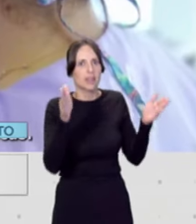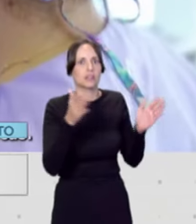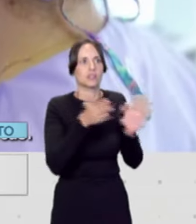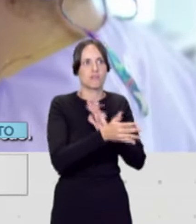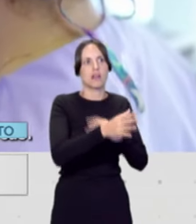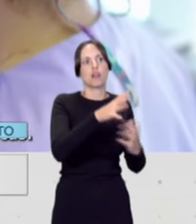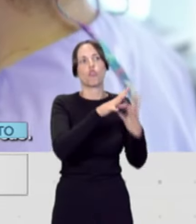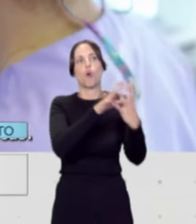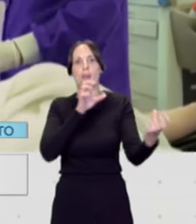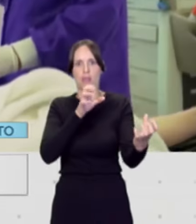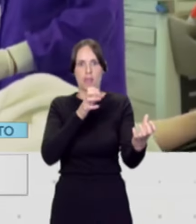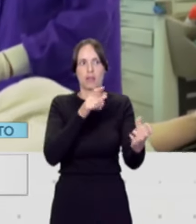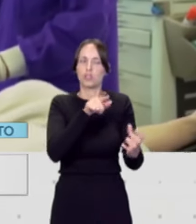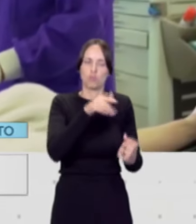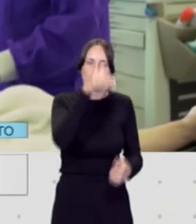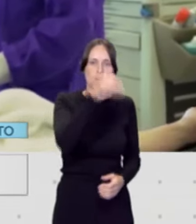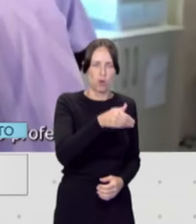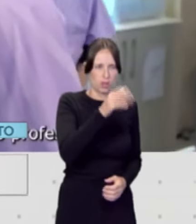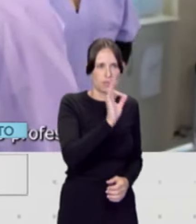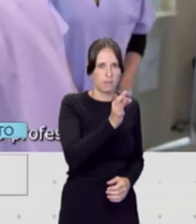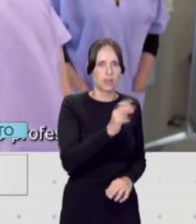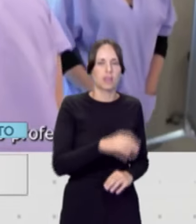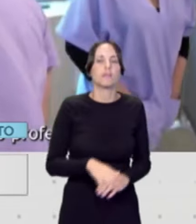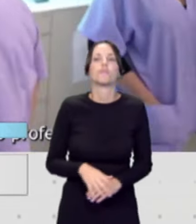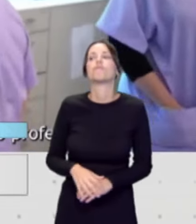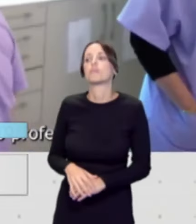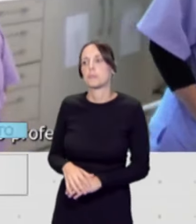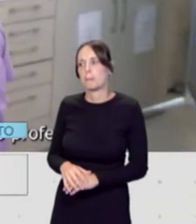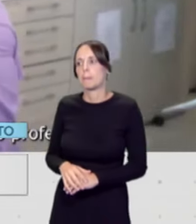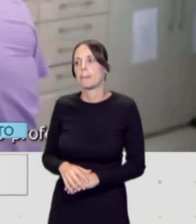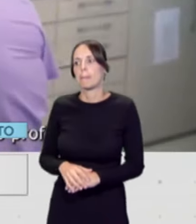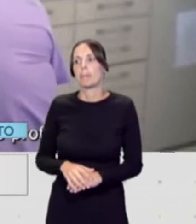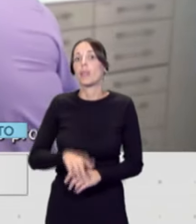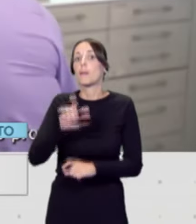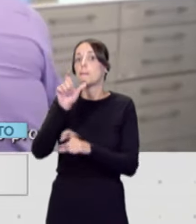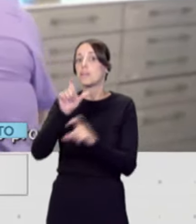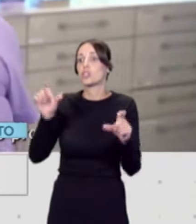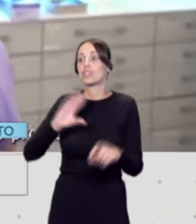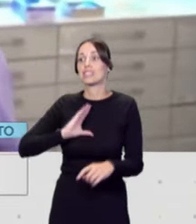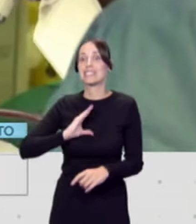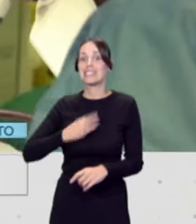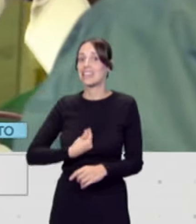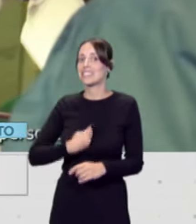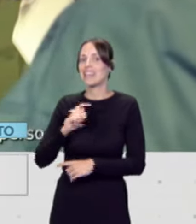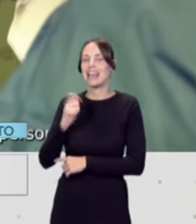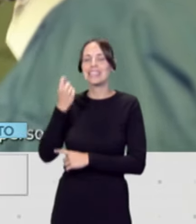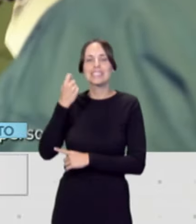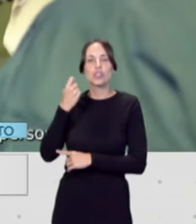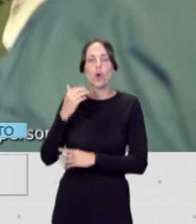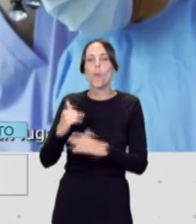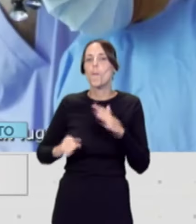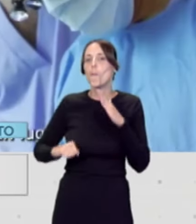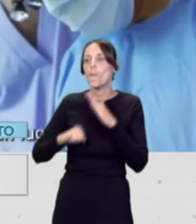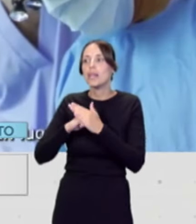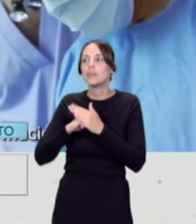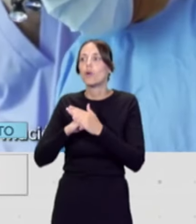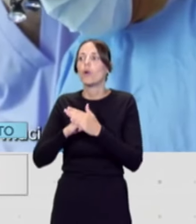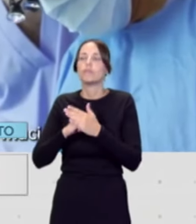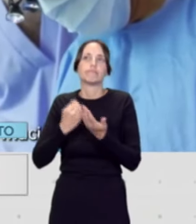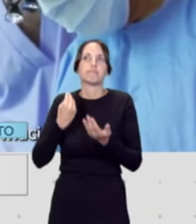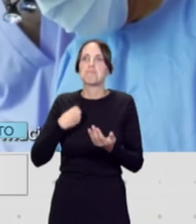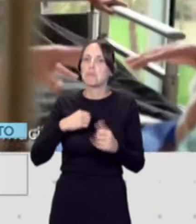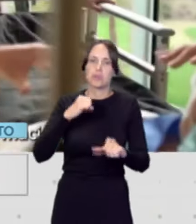también un papel fundamental, ¿no? Sí, yo creo que el gran éxito de las personas trans, el gran éxito, más allá de haber mejorado las